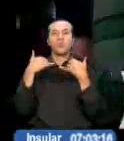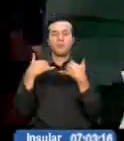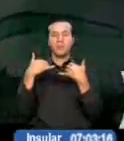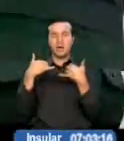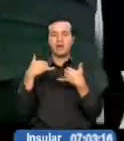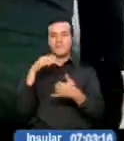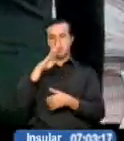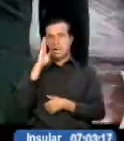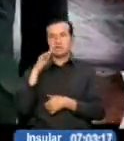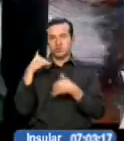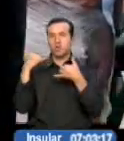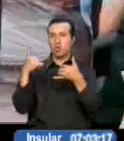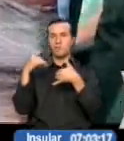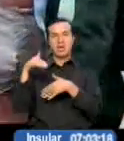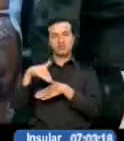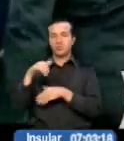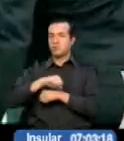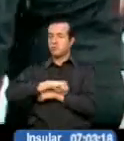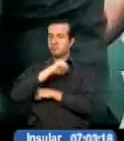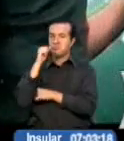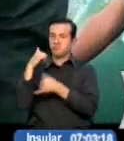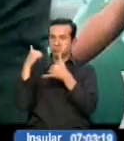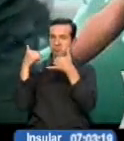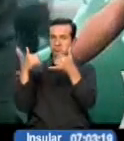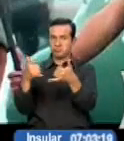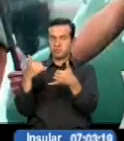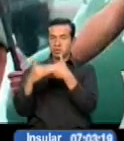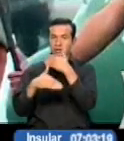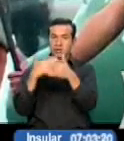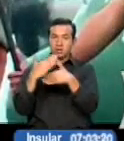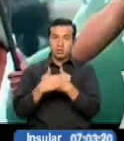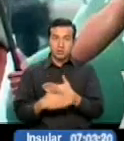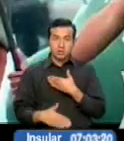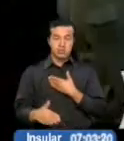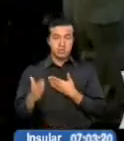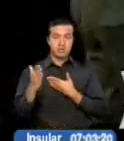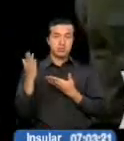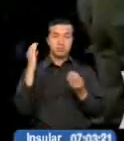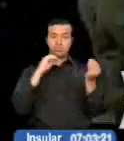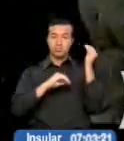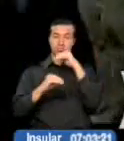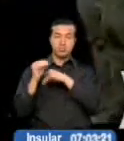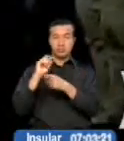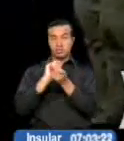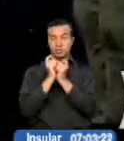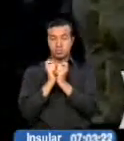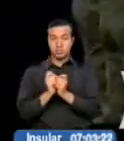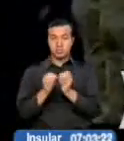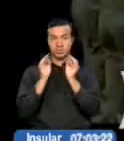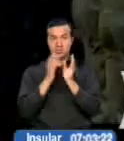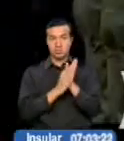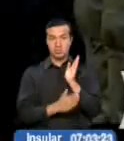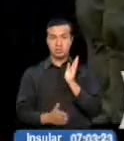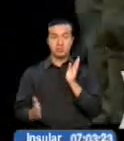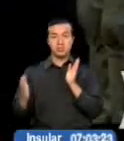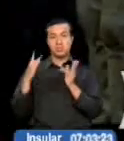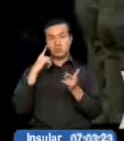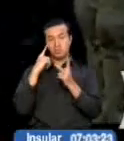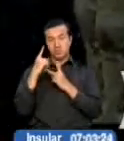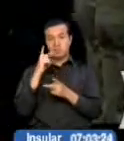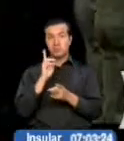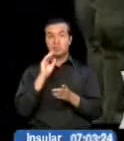el Chapecoense de Brasil, que tendrá que entrar en una etapa de reestructuración para lo que será también